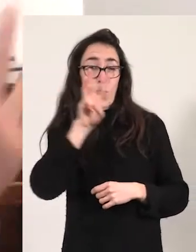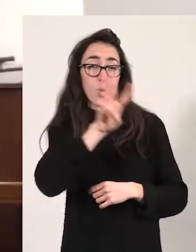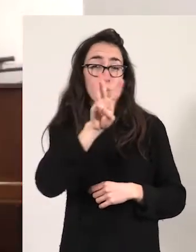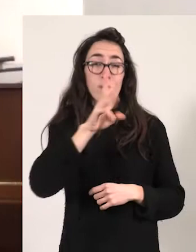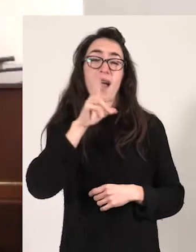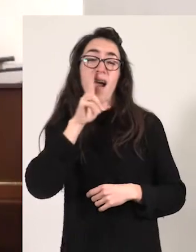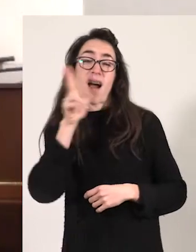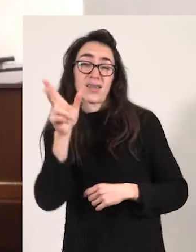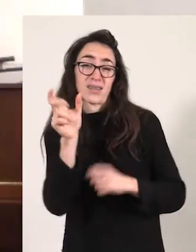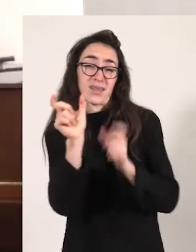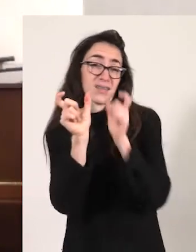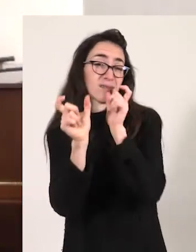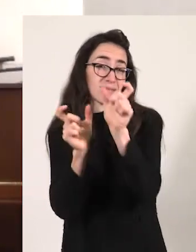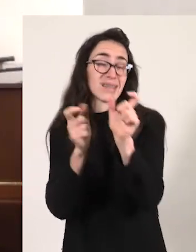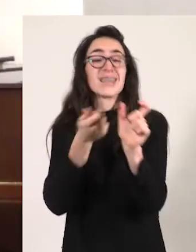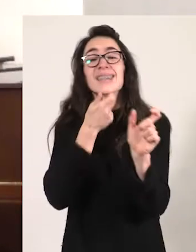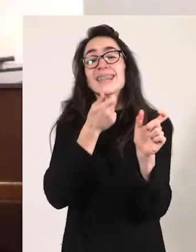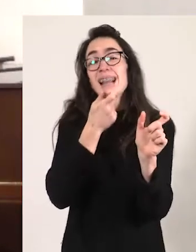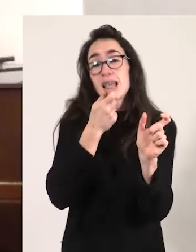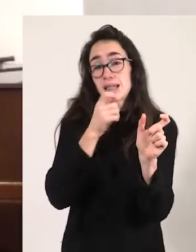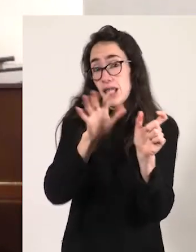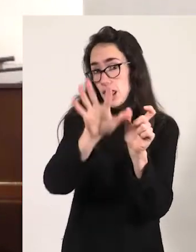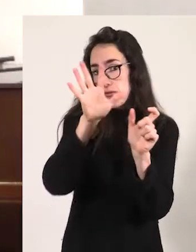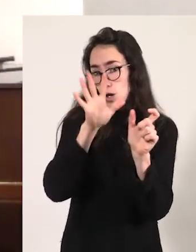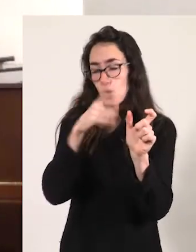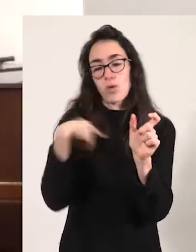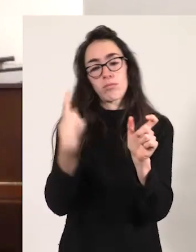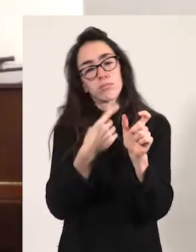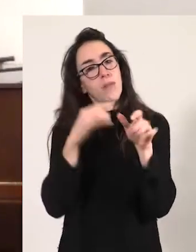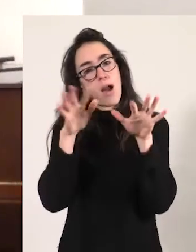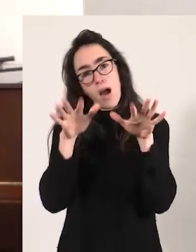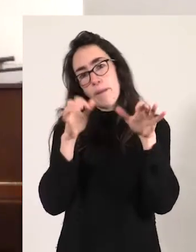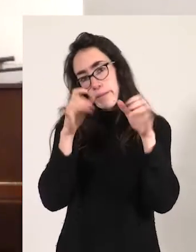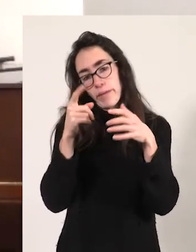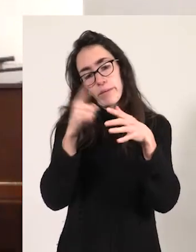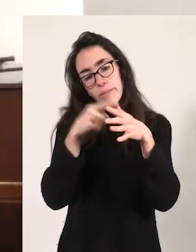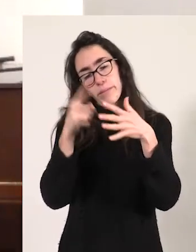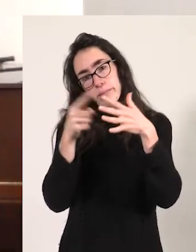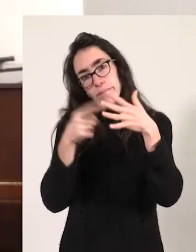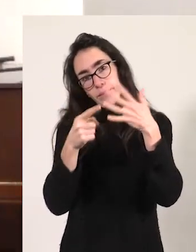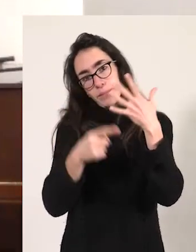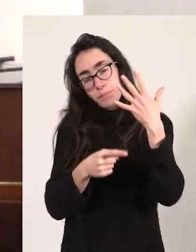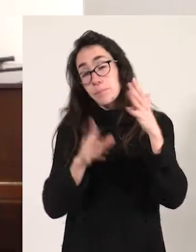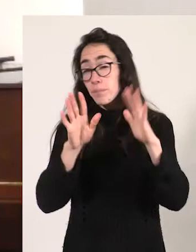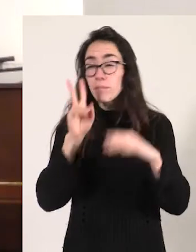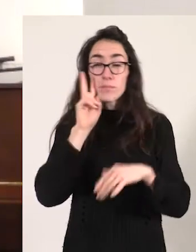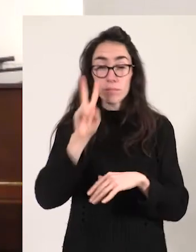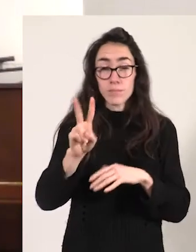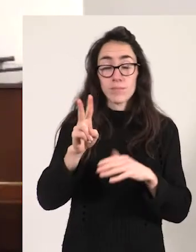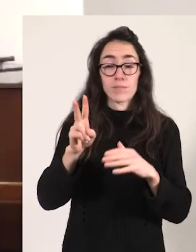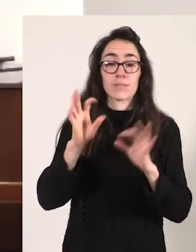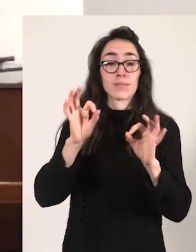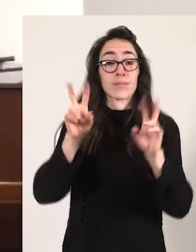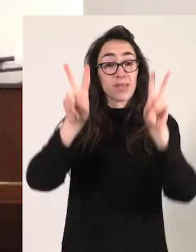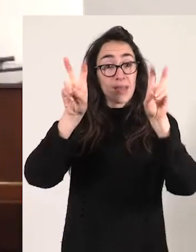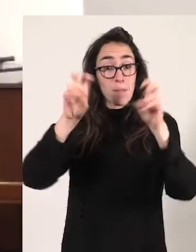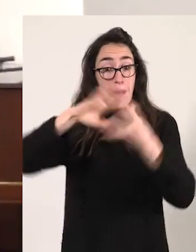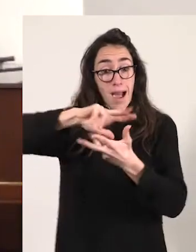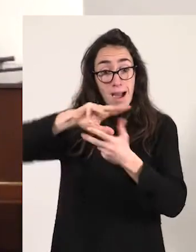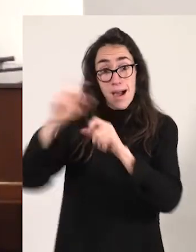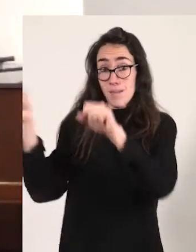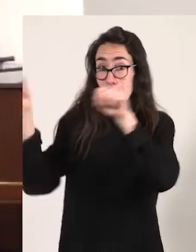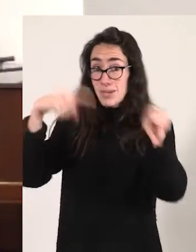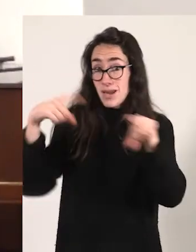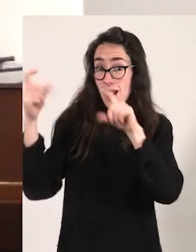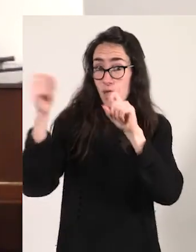las 5 WH. Luego a veces se añade algún how, ¿no? ¿Cómo? También, pero... si te fijas